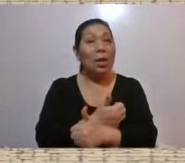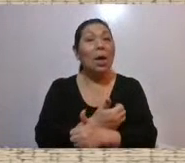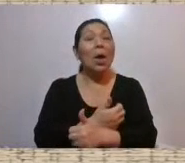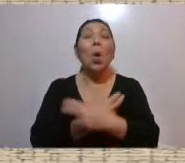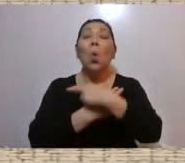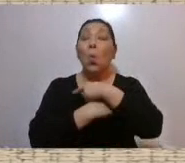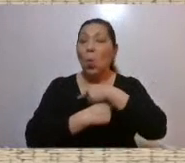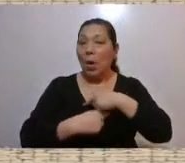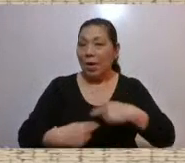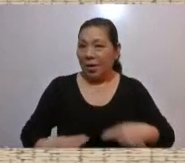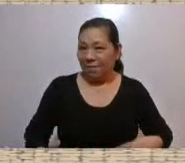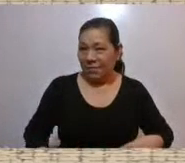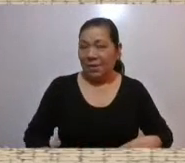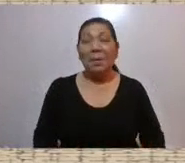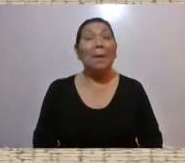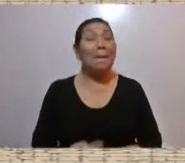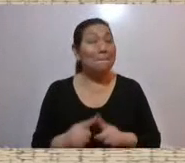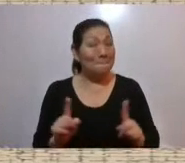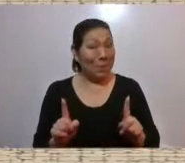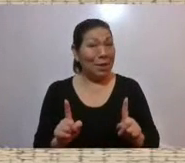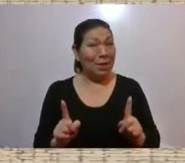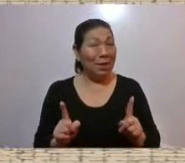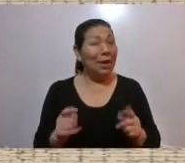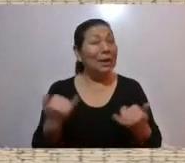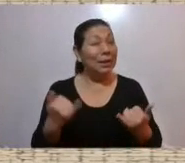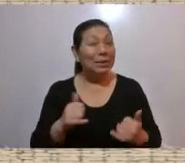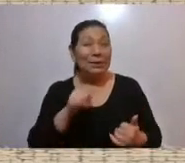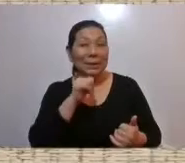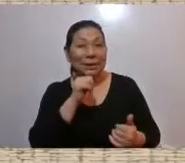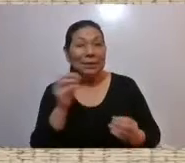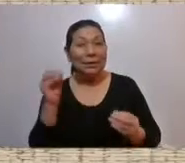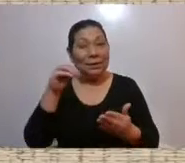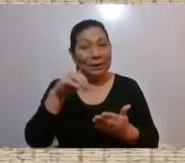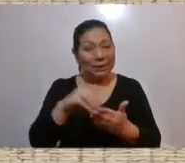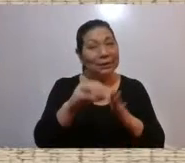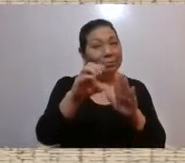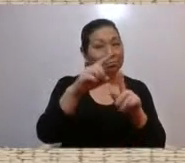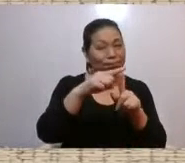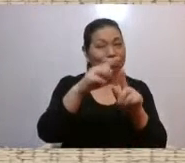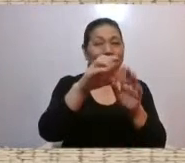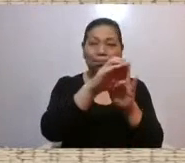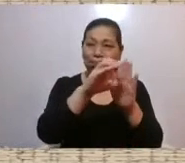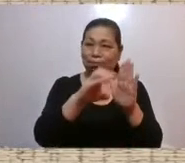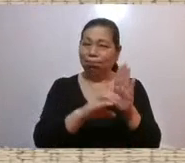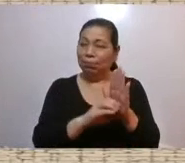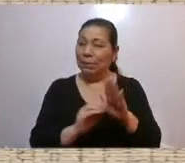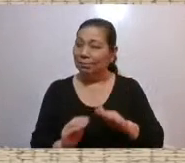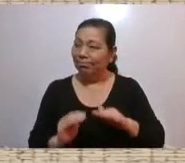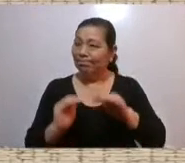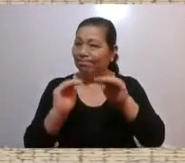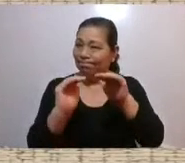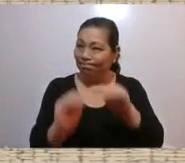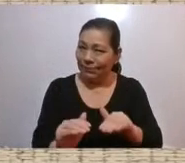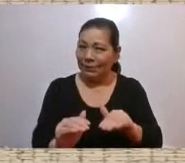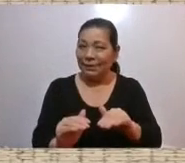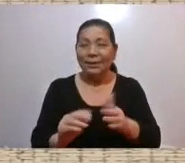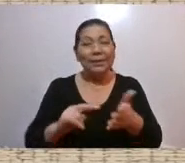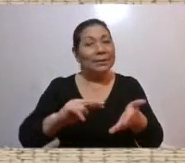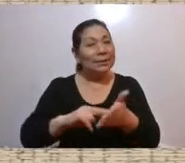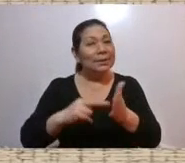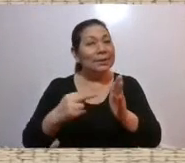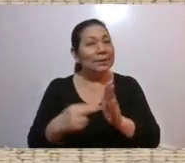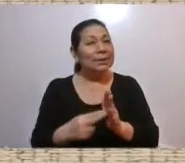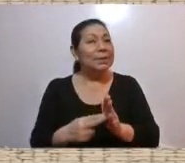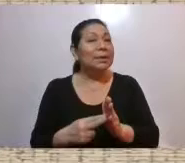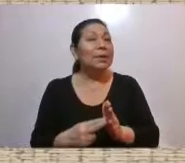Ayacucho y Huancavelica. Pero hace algo más el Tribunal Constitucional. Da un paso más, un